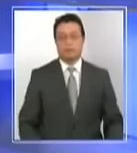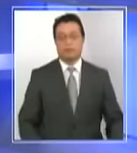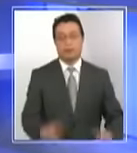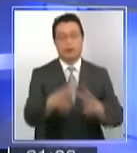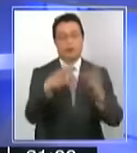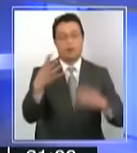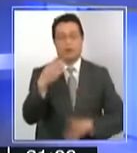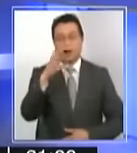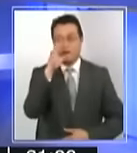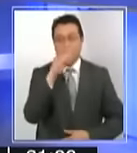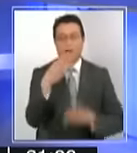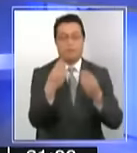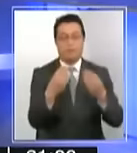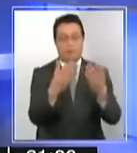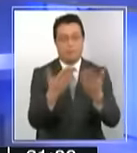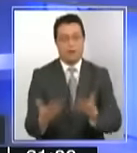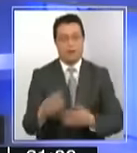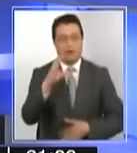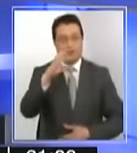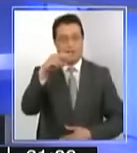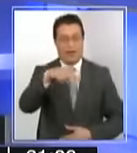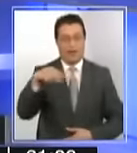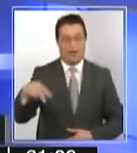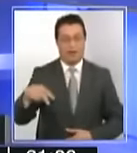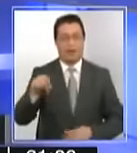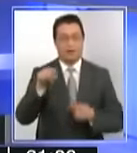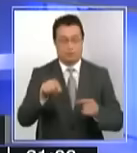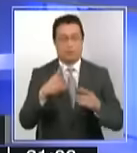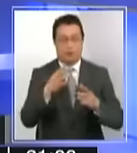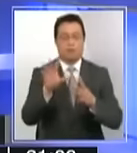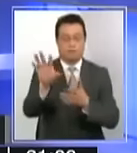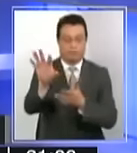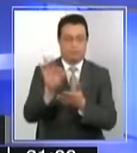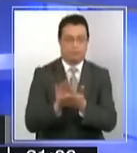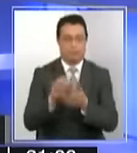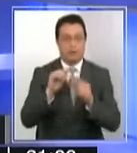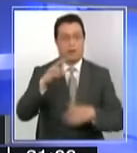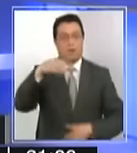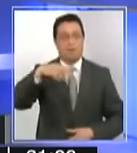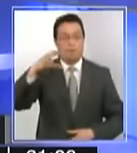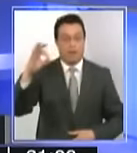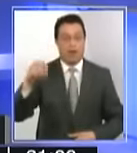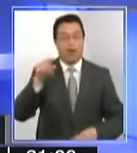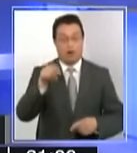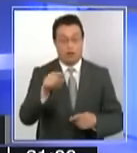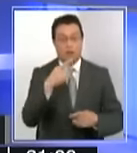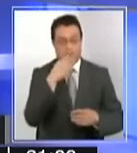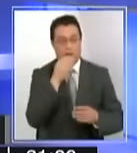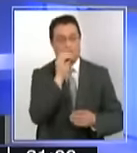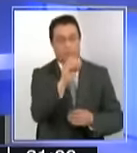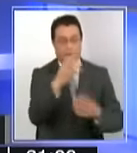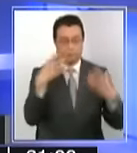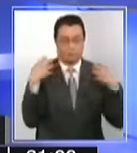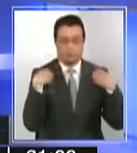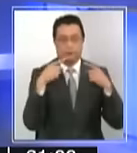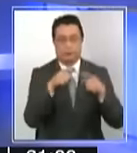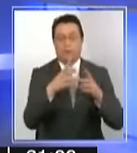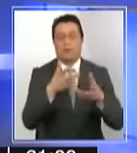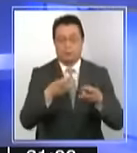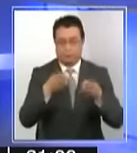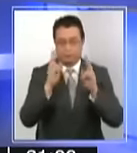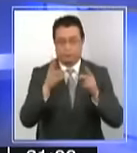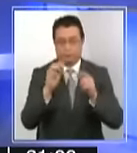Muy buenas noches. Bienvenidos a CNN Prime. Será formalizado. A Marco Enríquez se le van a comunicar cargos como presunto facilitador